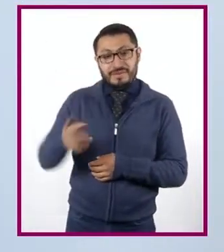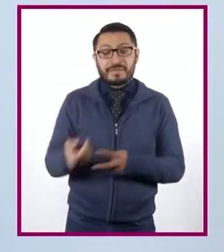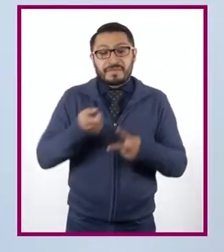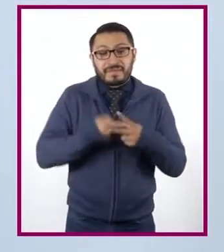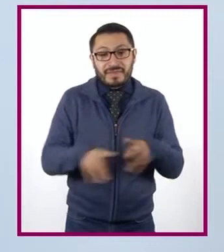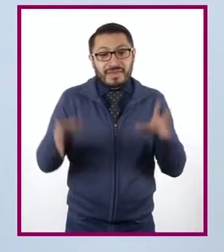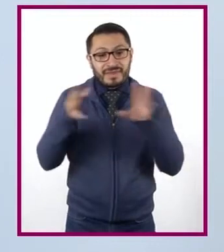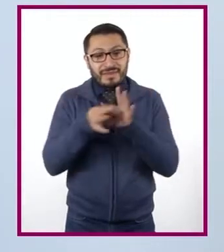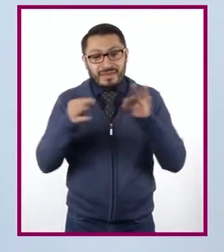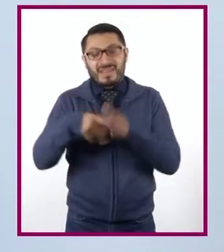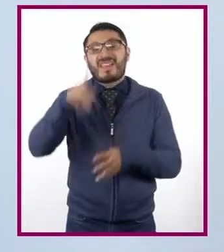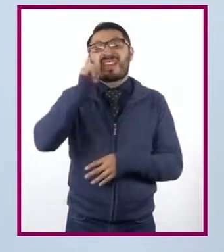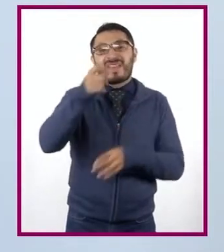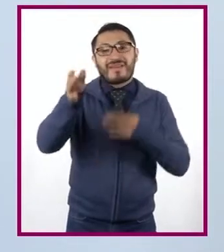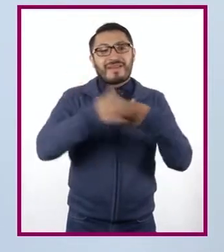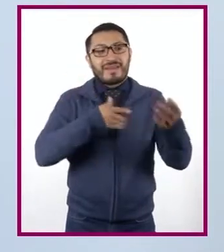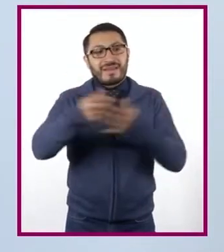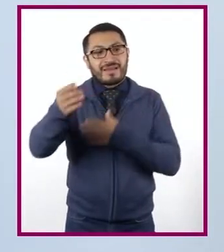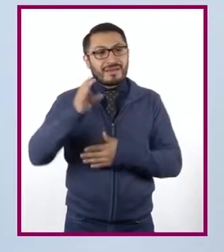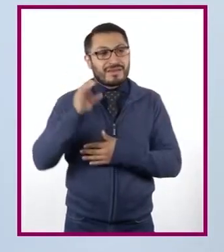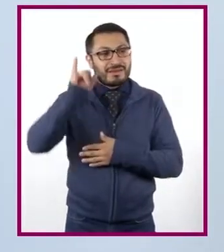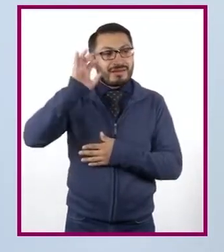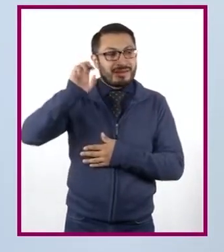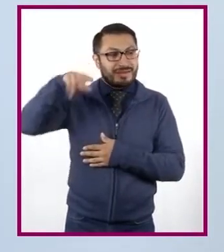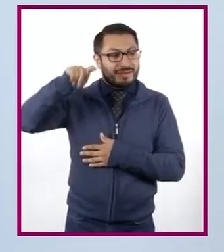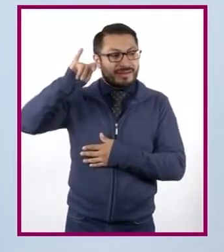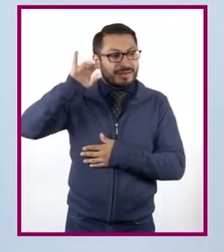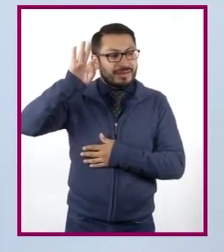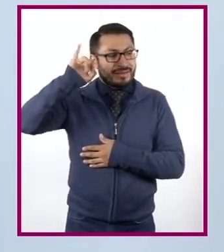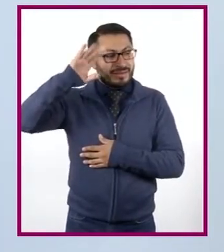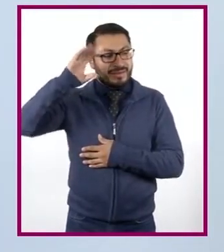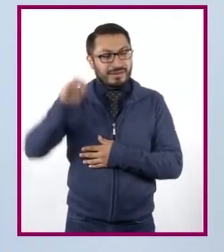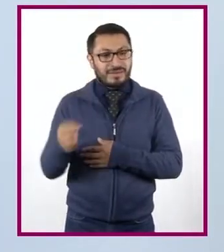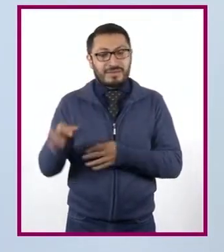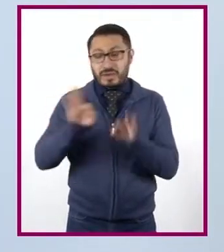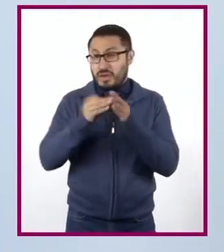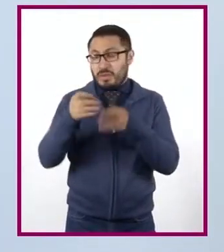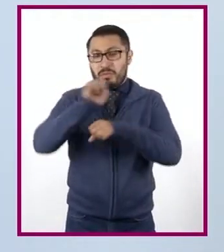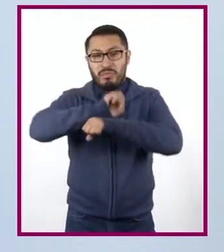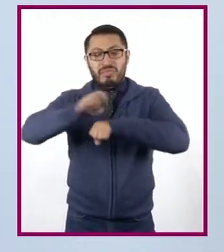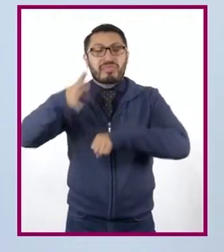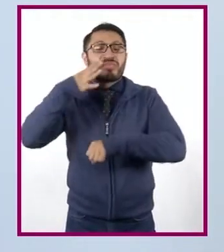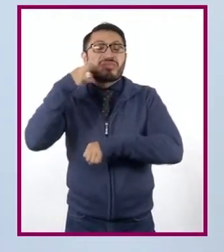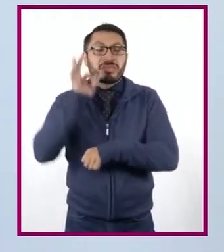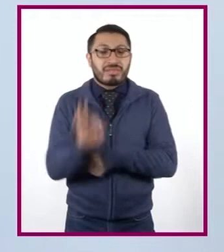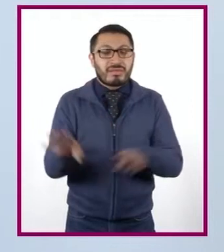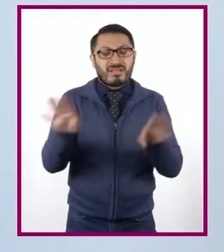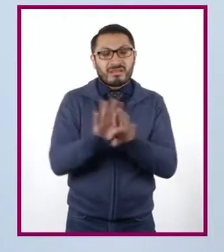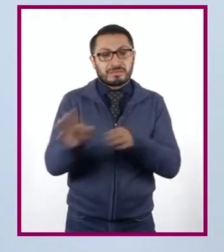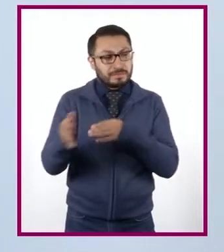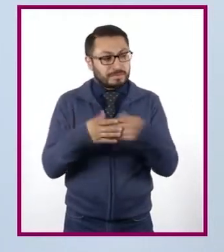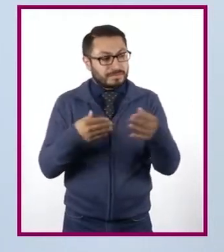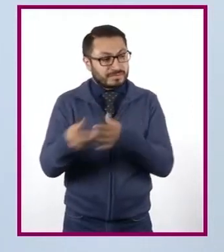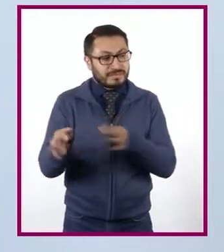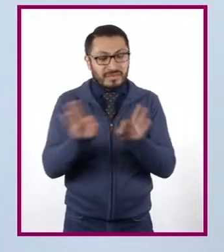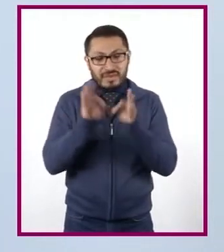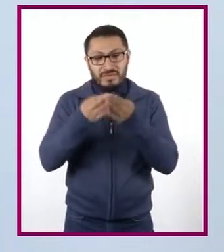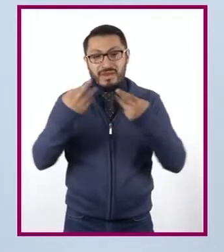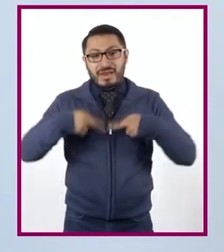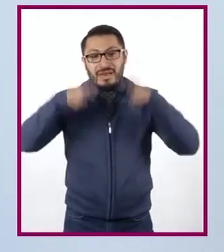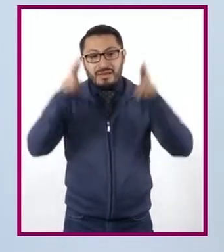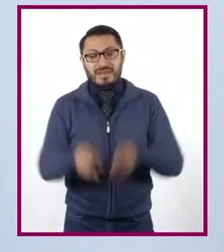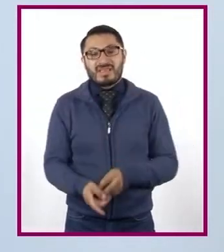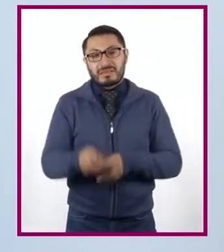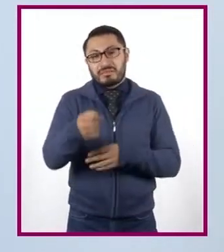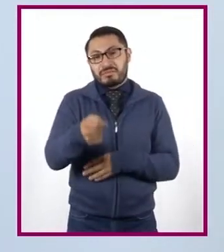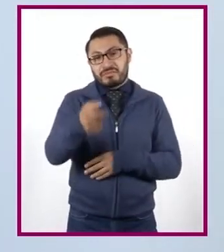que definir qué es un modelo científico. Pues bien, de manera simple, se puede decir que los modelos son una representación de una